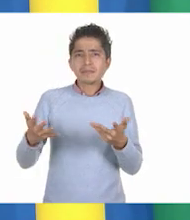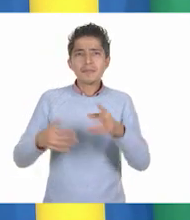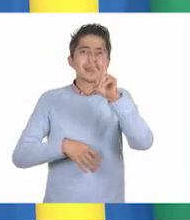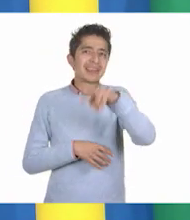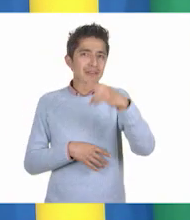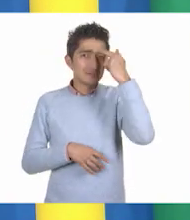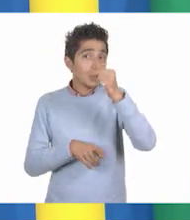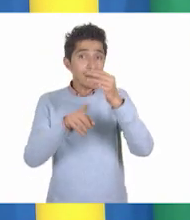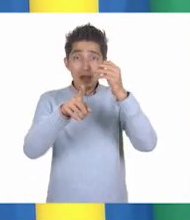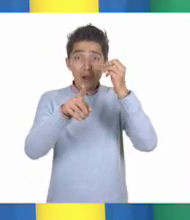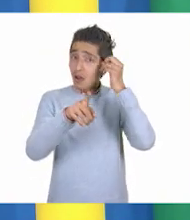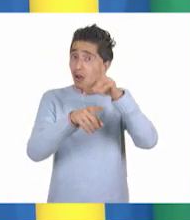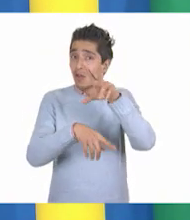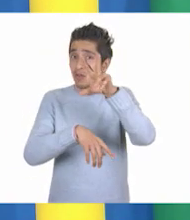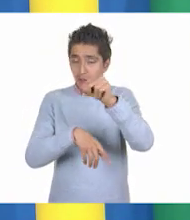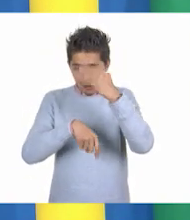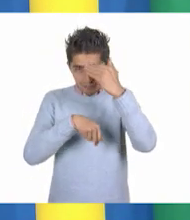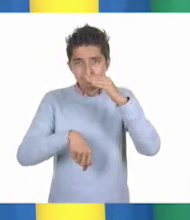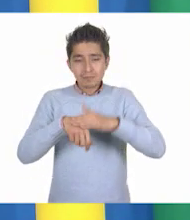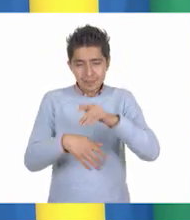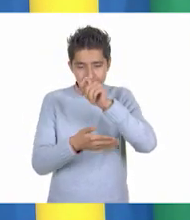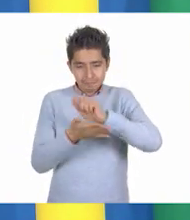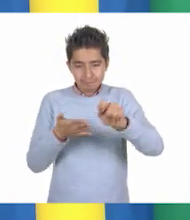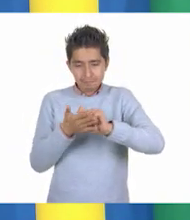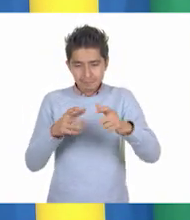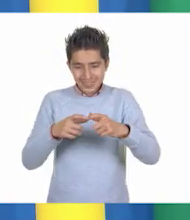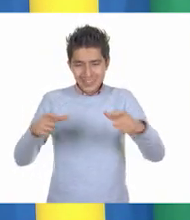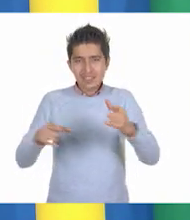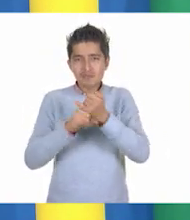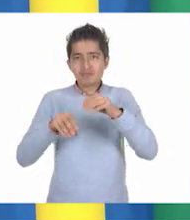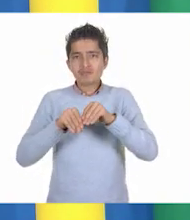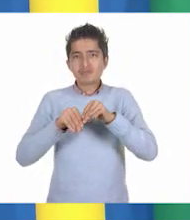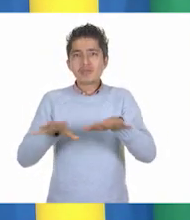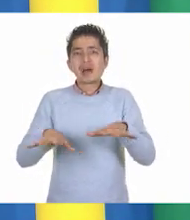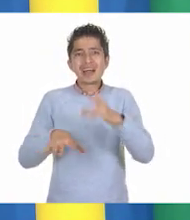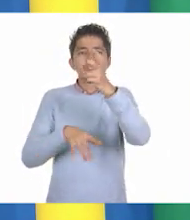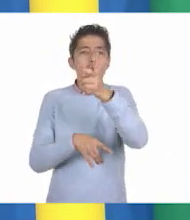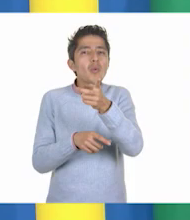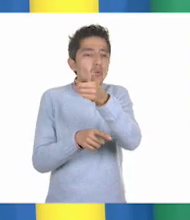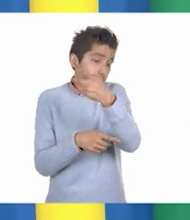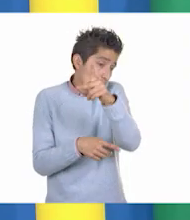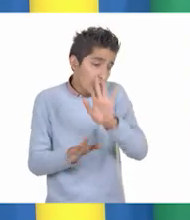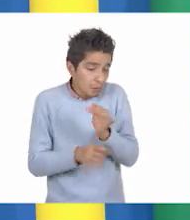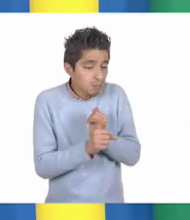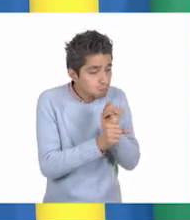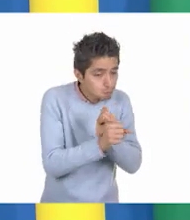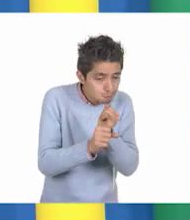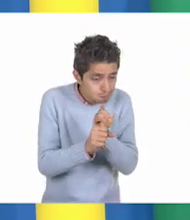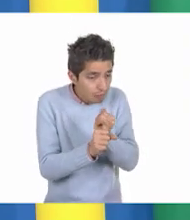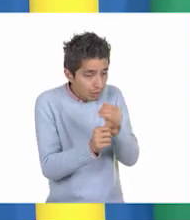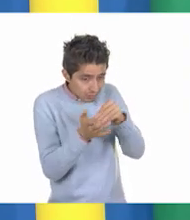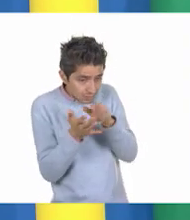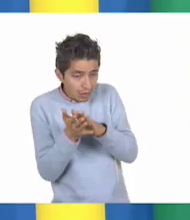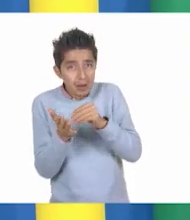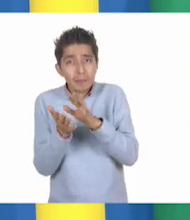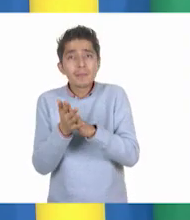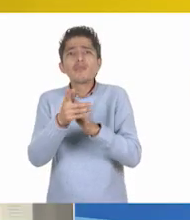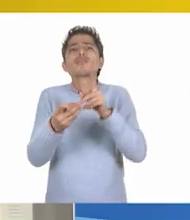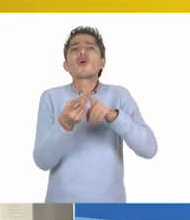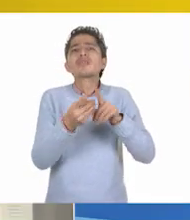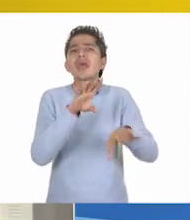no olviden registrar en fichas la información obtenida en las fuentes consultadas y ni la bibliografía, no se les